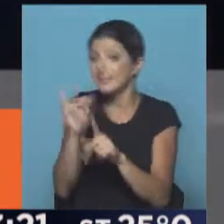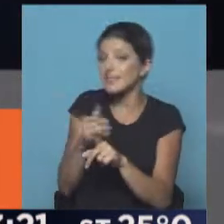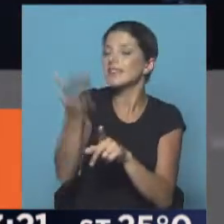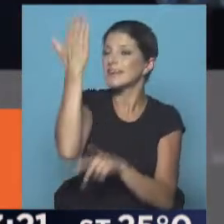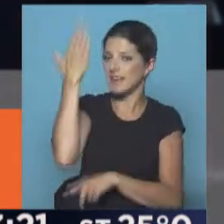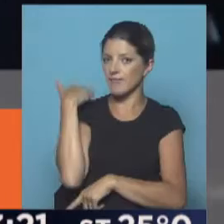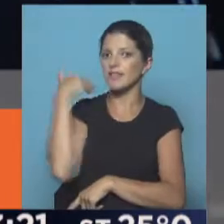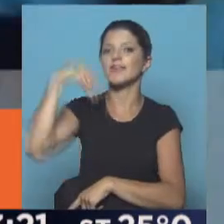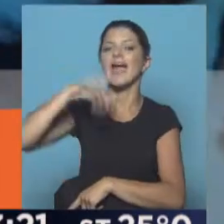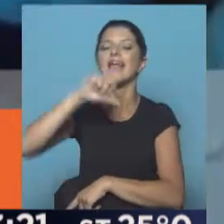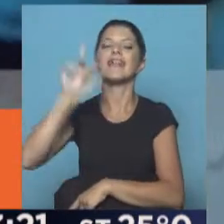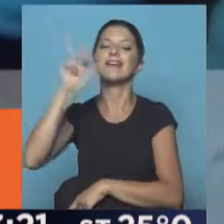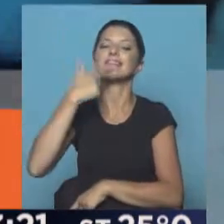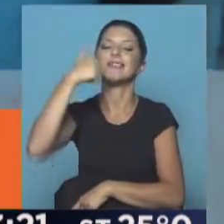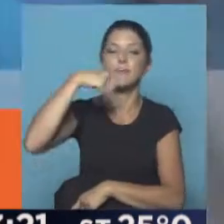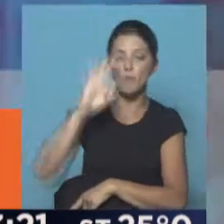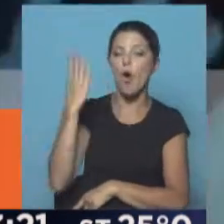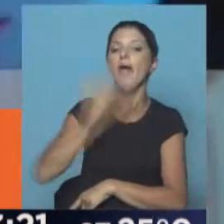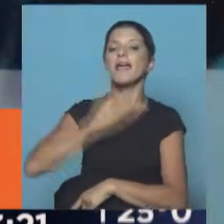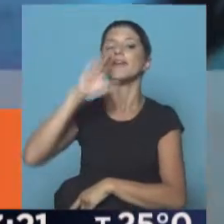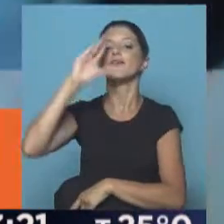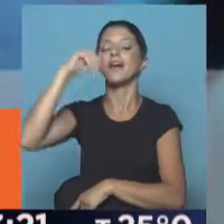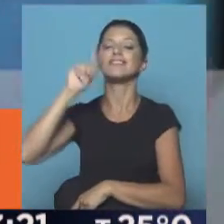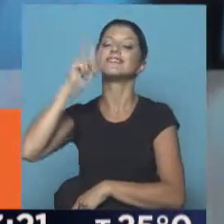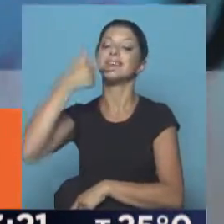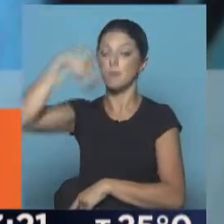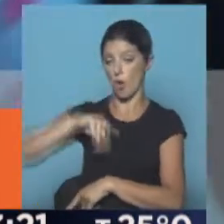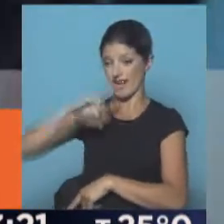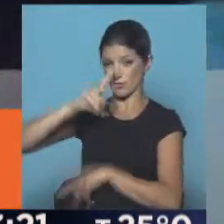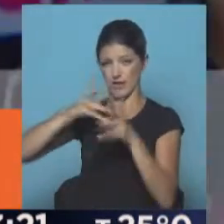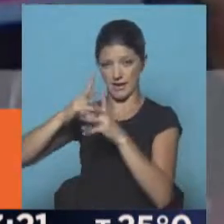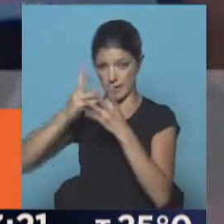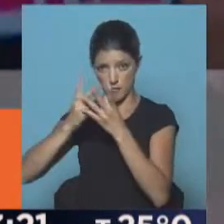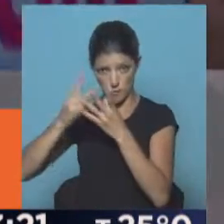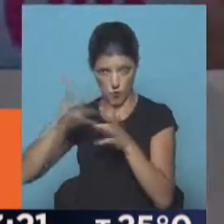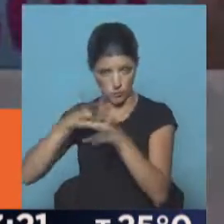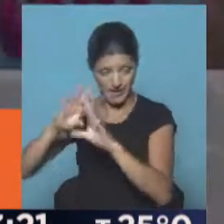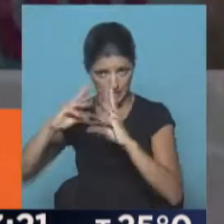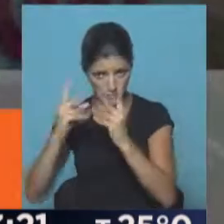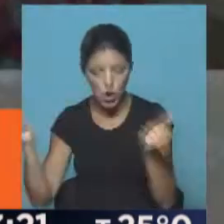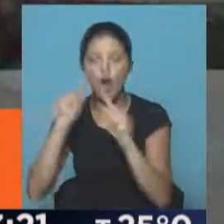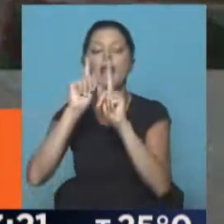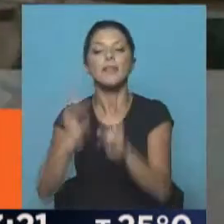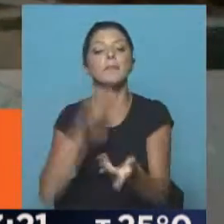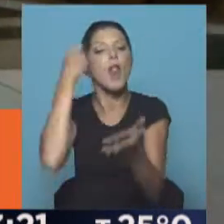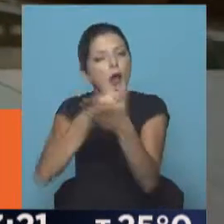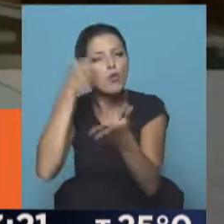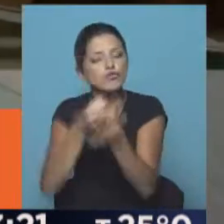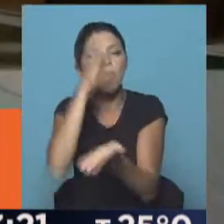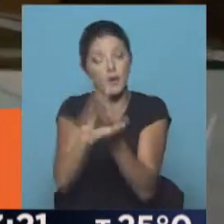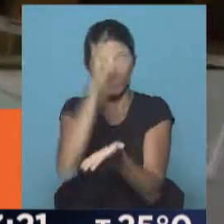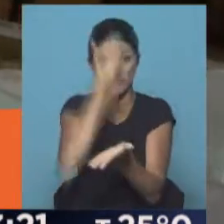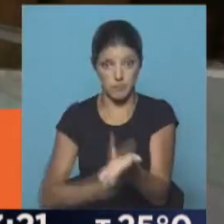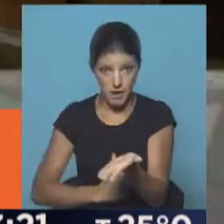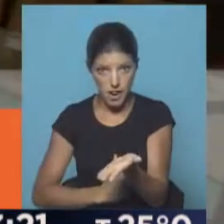nazismo y del fascismo en la Segunda Guerra Mundial, que tiene que ver con el movimiento de los derechos civiles en sus diferentes oleadas, que tiene que